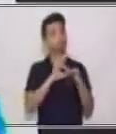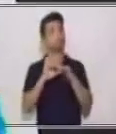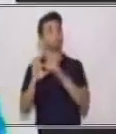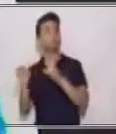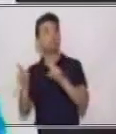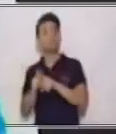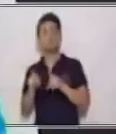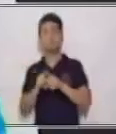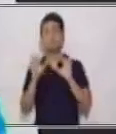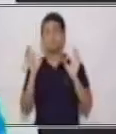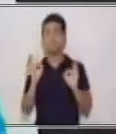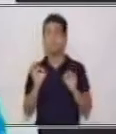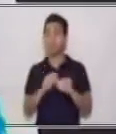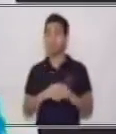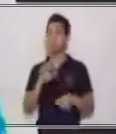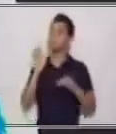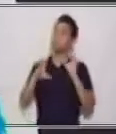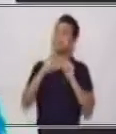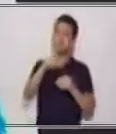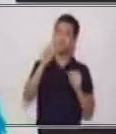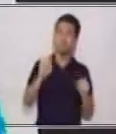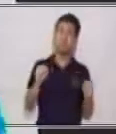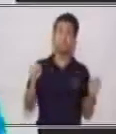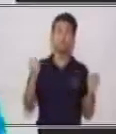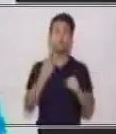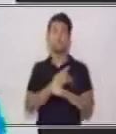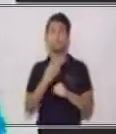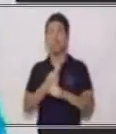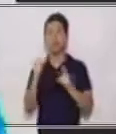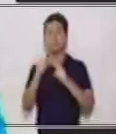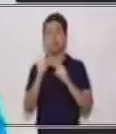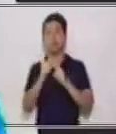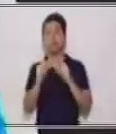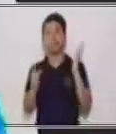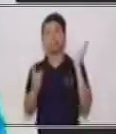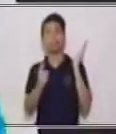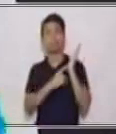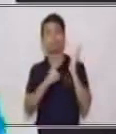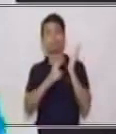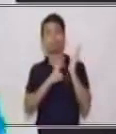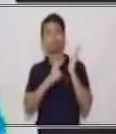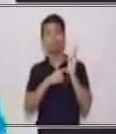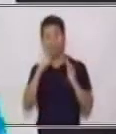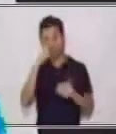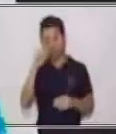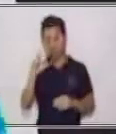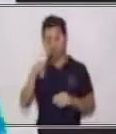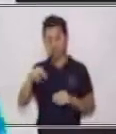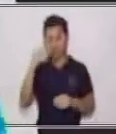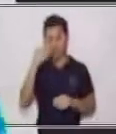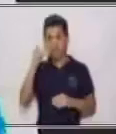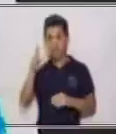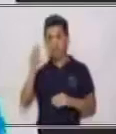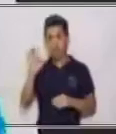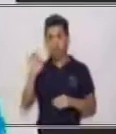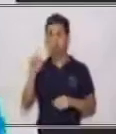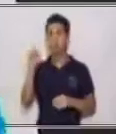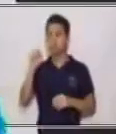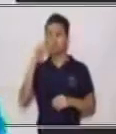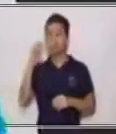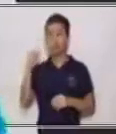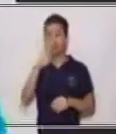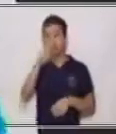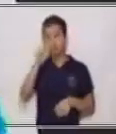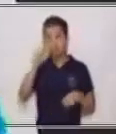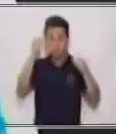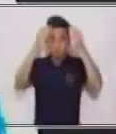algunas ocasiones puedes usar tecnicismos porque en realidad es importante que también amplíes tu vocabulario. Pero si en este caso no los tienes